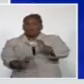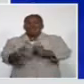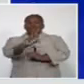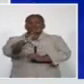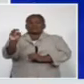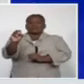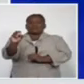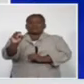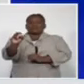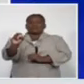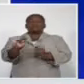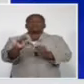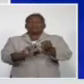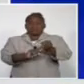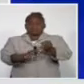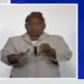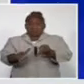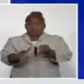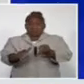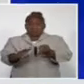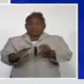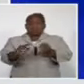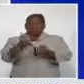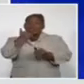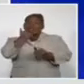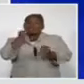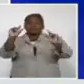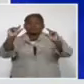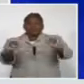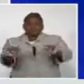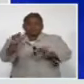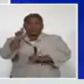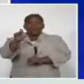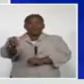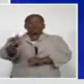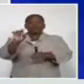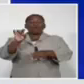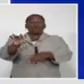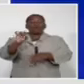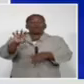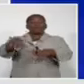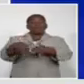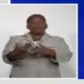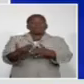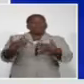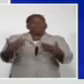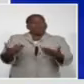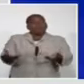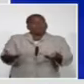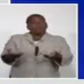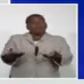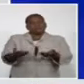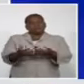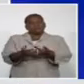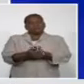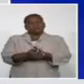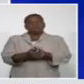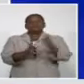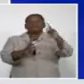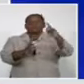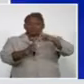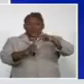las provincias de menor tasa de incidencia en los últimos 15 días, pues la provincia de Las Tunas